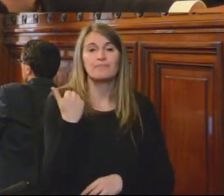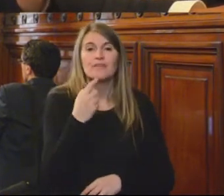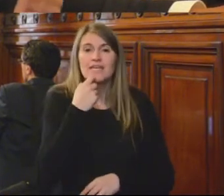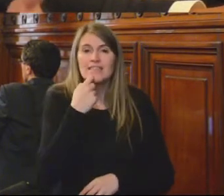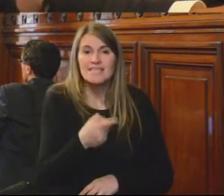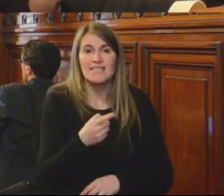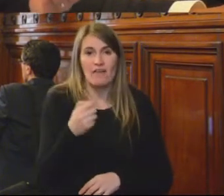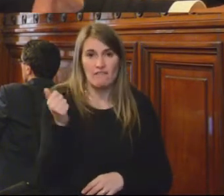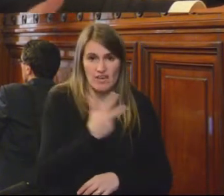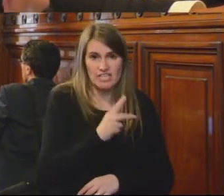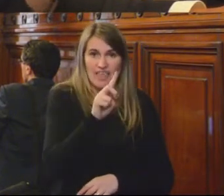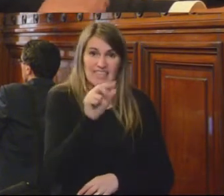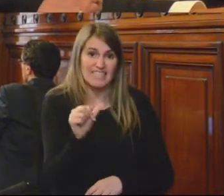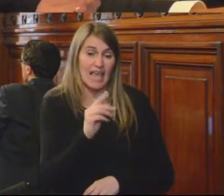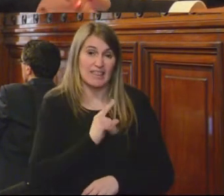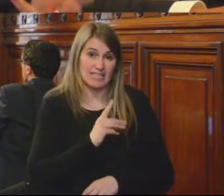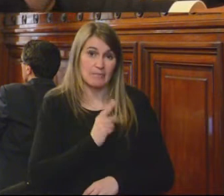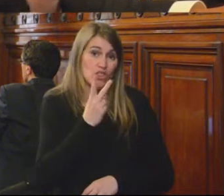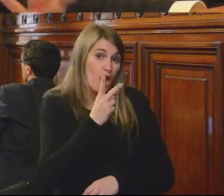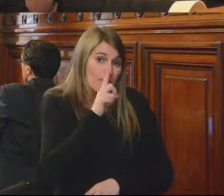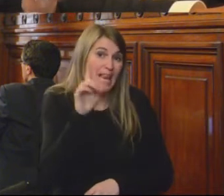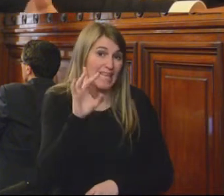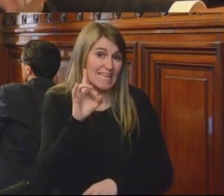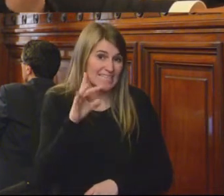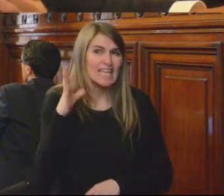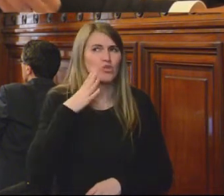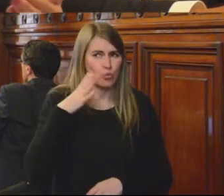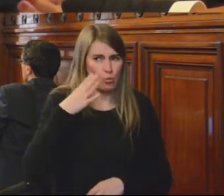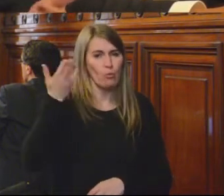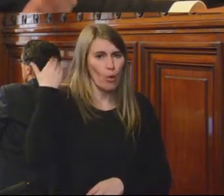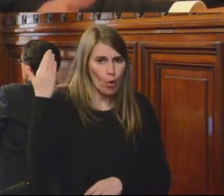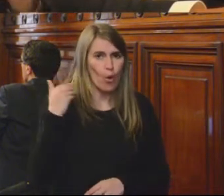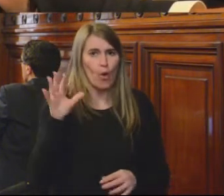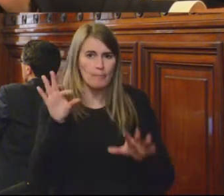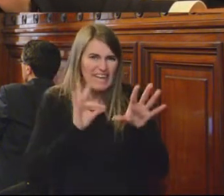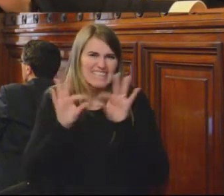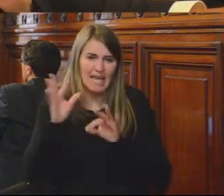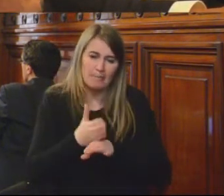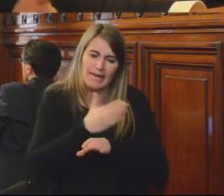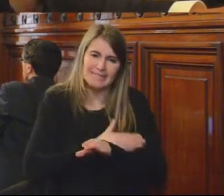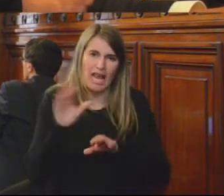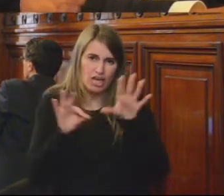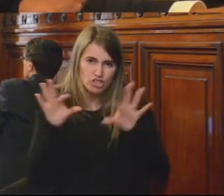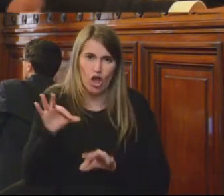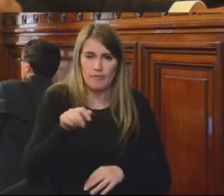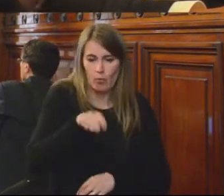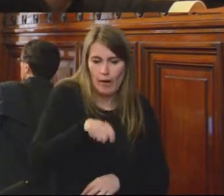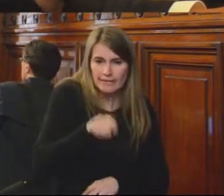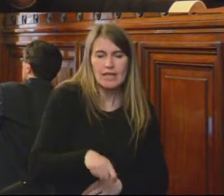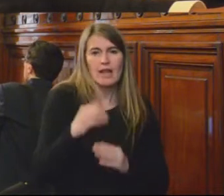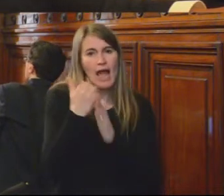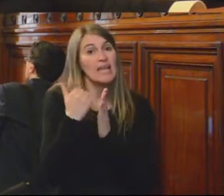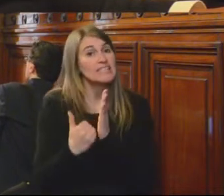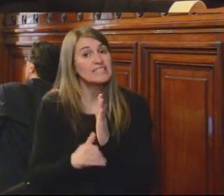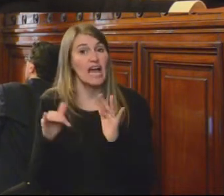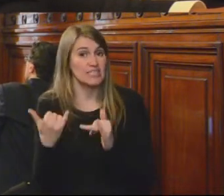fecha 16 de diciembre de 2015 tuvo lugar el proceso de preselección de los magistrados y que dicha lista fue enviada en su